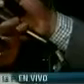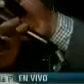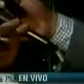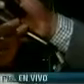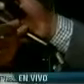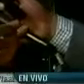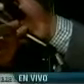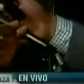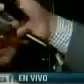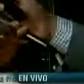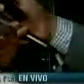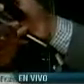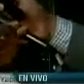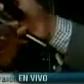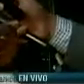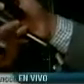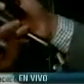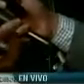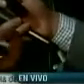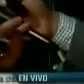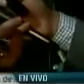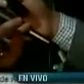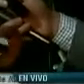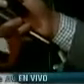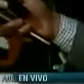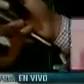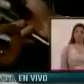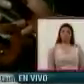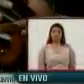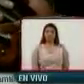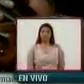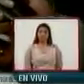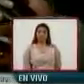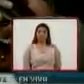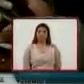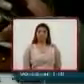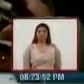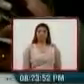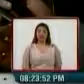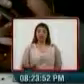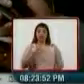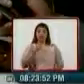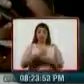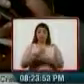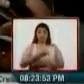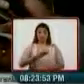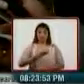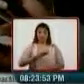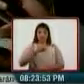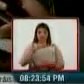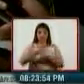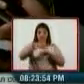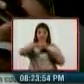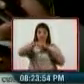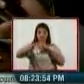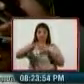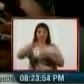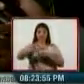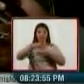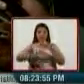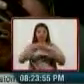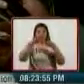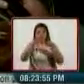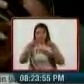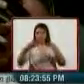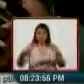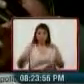en el ámbito territorial que abarca el municipio en el cual ejercen sus funciones, realicen todas las acciones